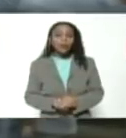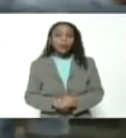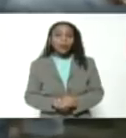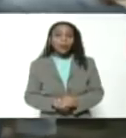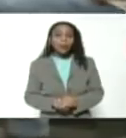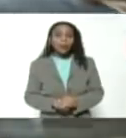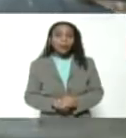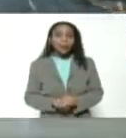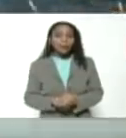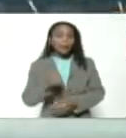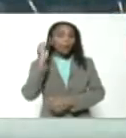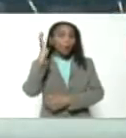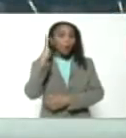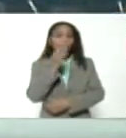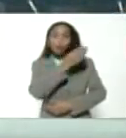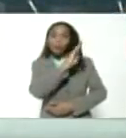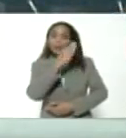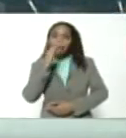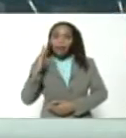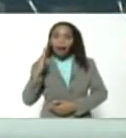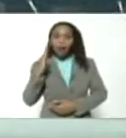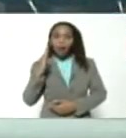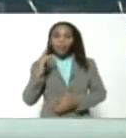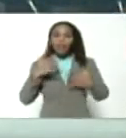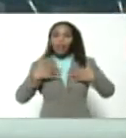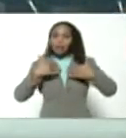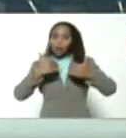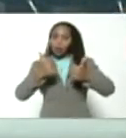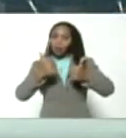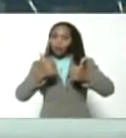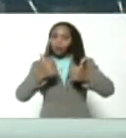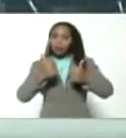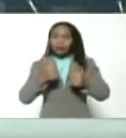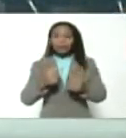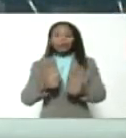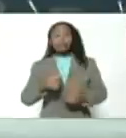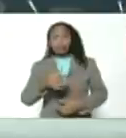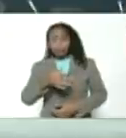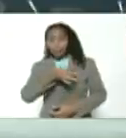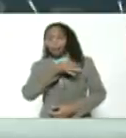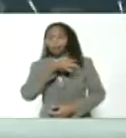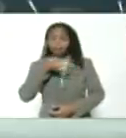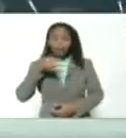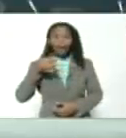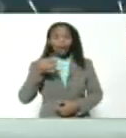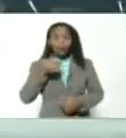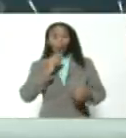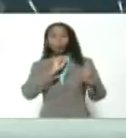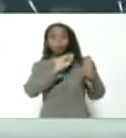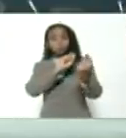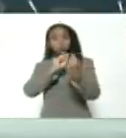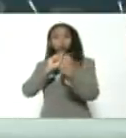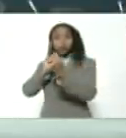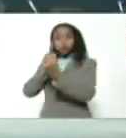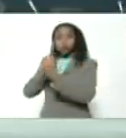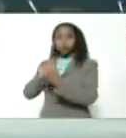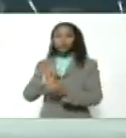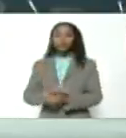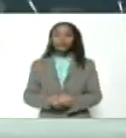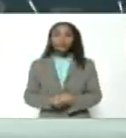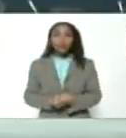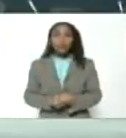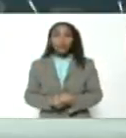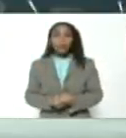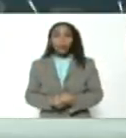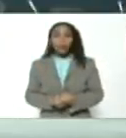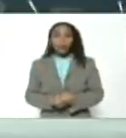del Congreso Bicentenario de la Salud. Tremendo discurso se disparó de Hidalgo Bolívar. Discurso